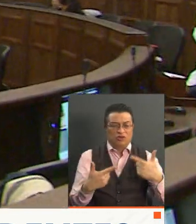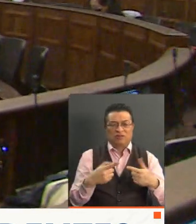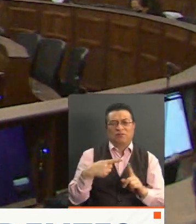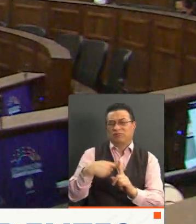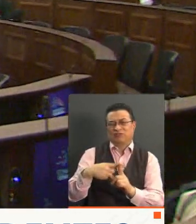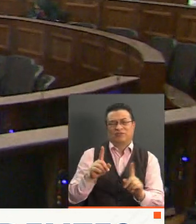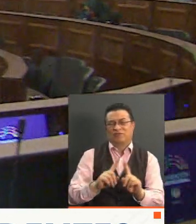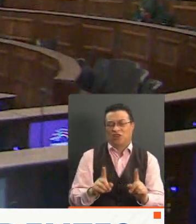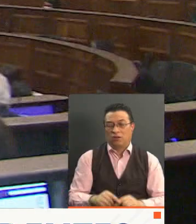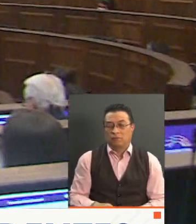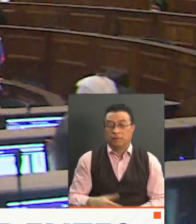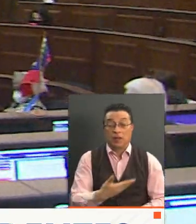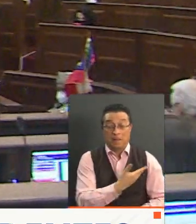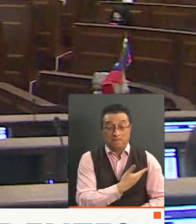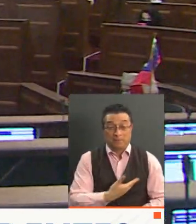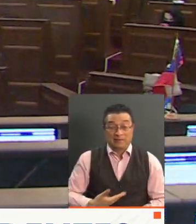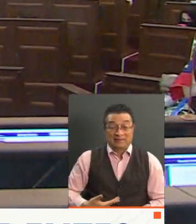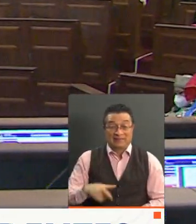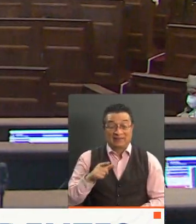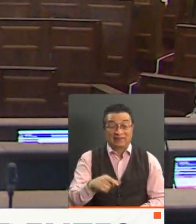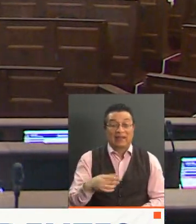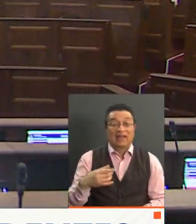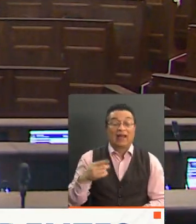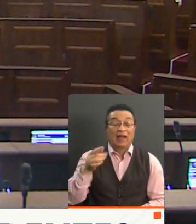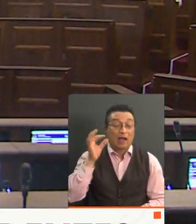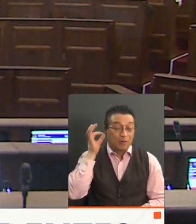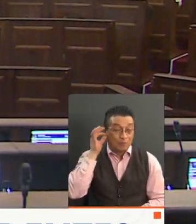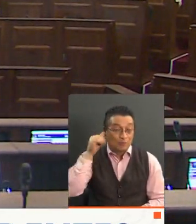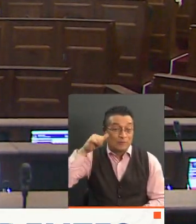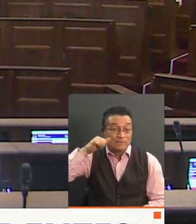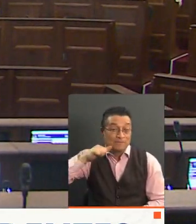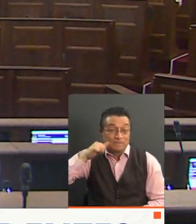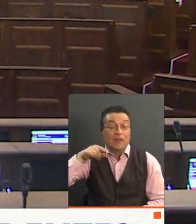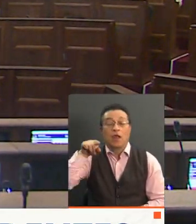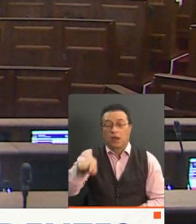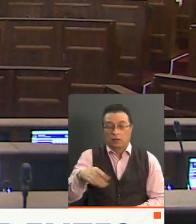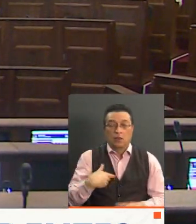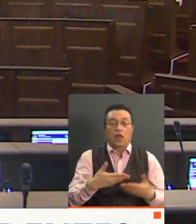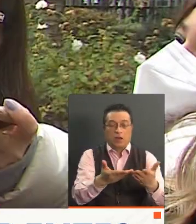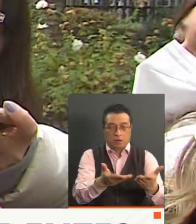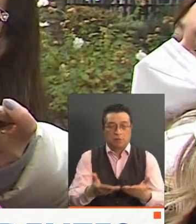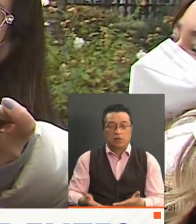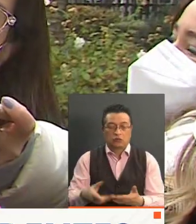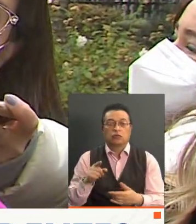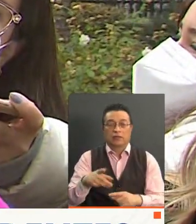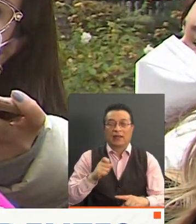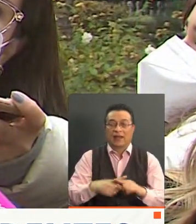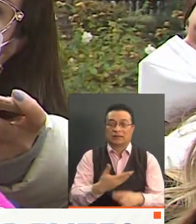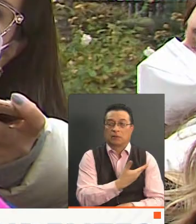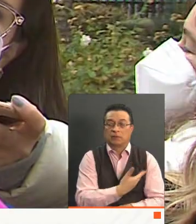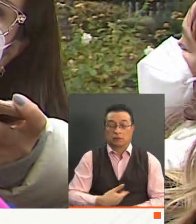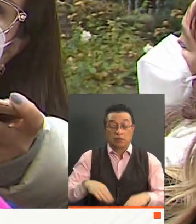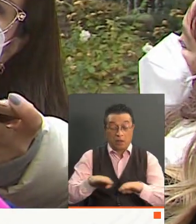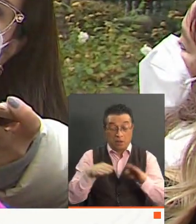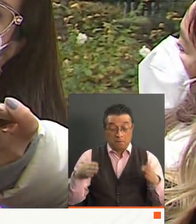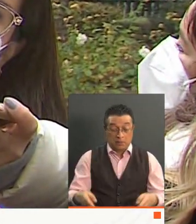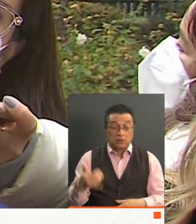La presidenta Quinteros aseguró que se volverá a discutir una invitación a los exmandatarios. Por eso que en la mesa el día jueves